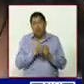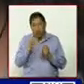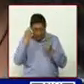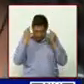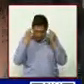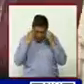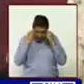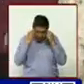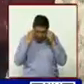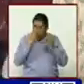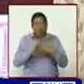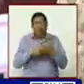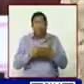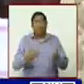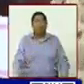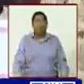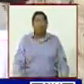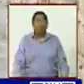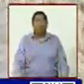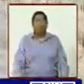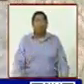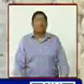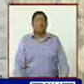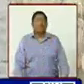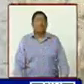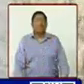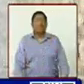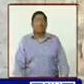el pensamiento y todo eso.